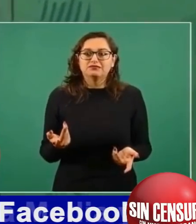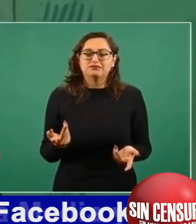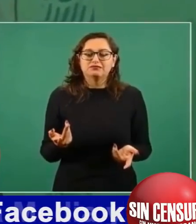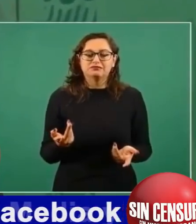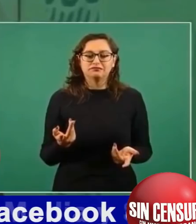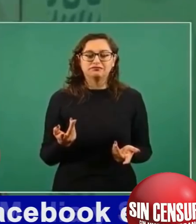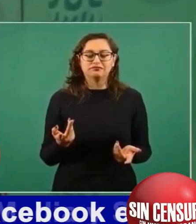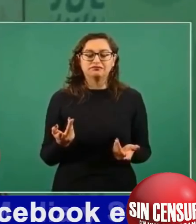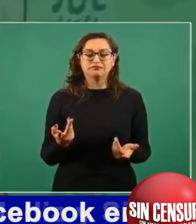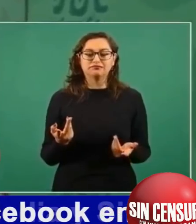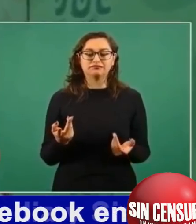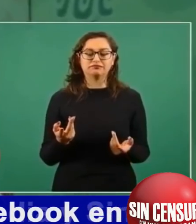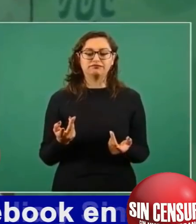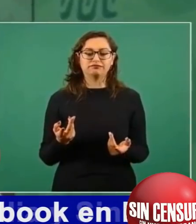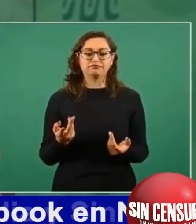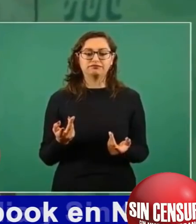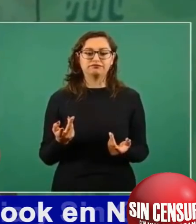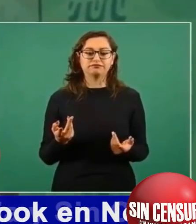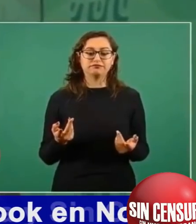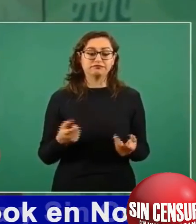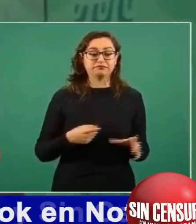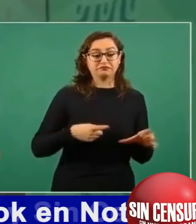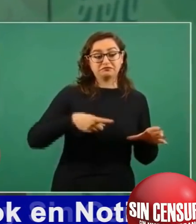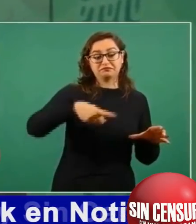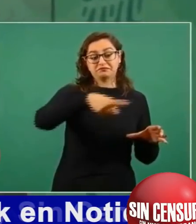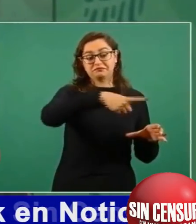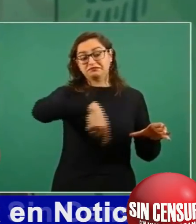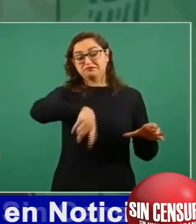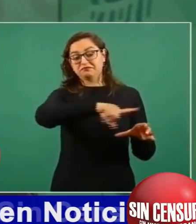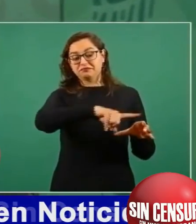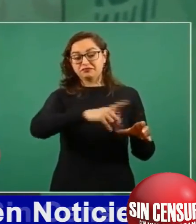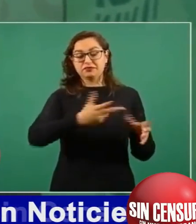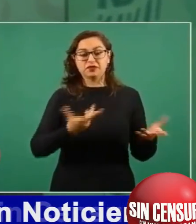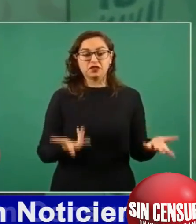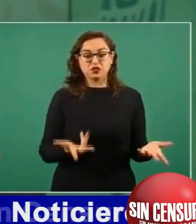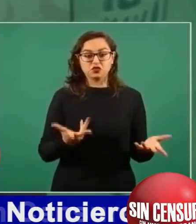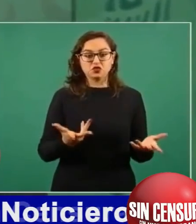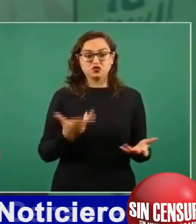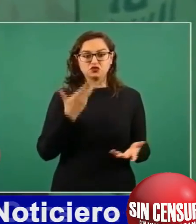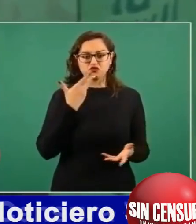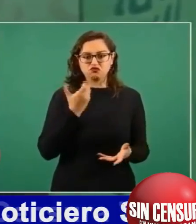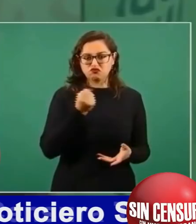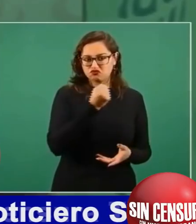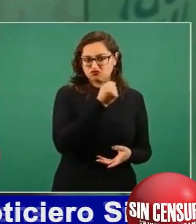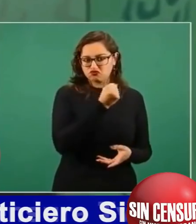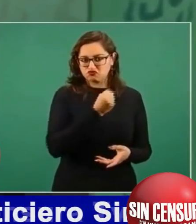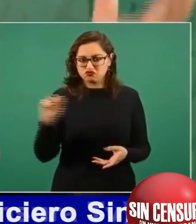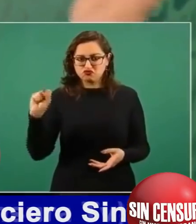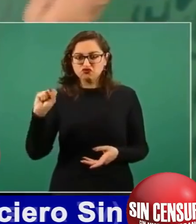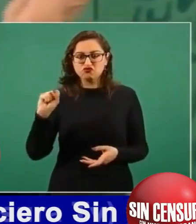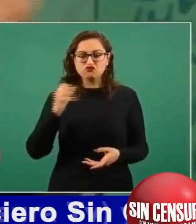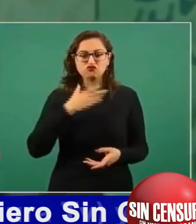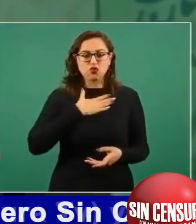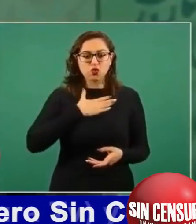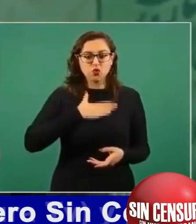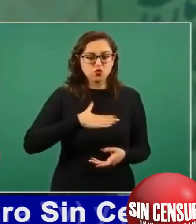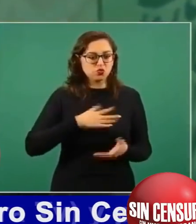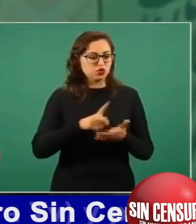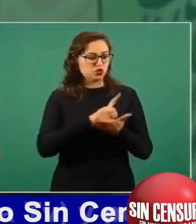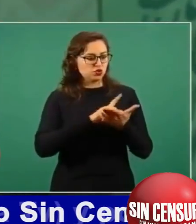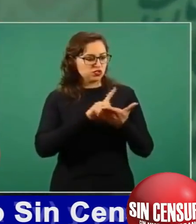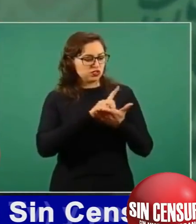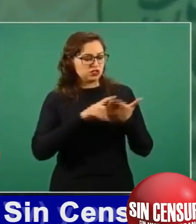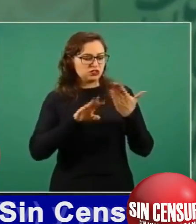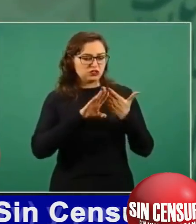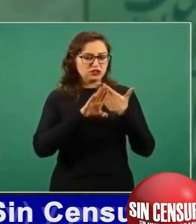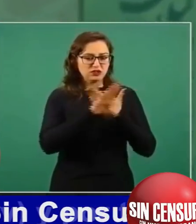en asuntos de justicia, de combate al narcotráfico, se iban a lanzar